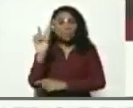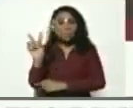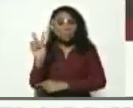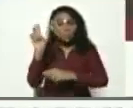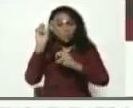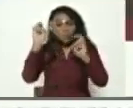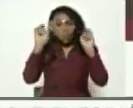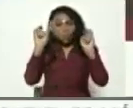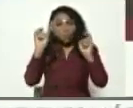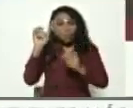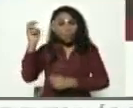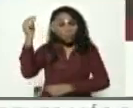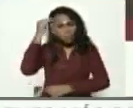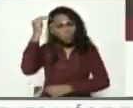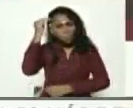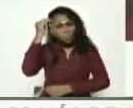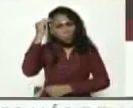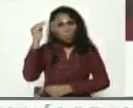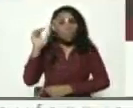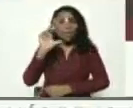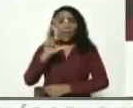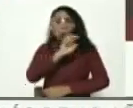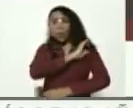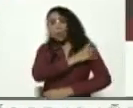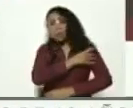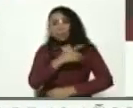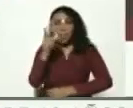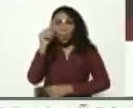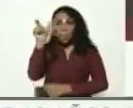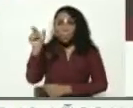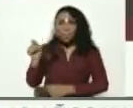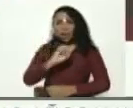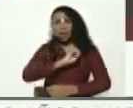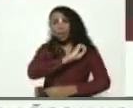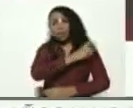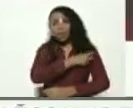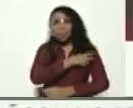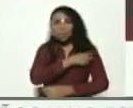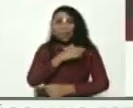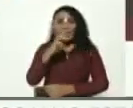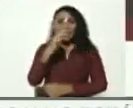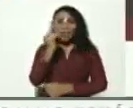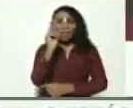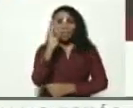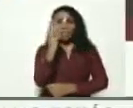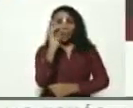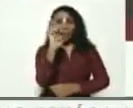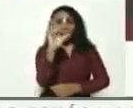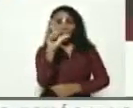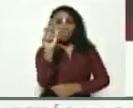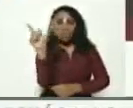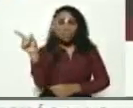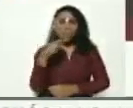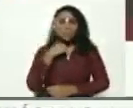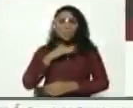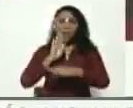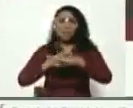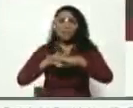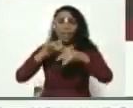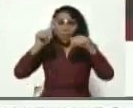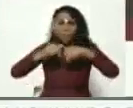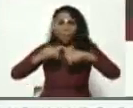memorias del general Oliari, los tres tomos del archivo del general Rafael Urdaneta, y tenemos el gusto de anunciar que a partir de